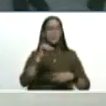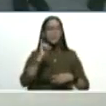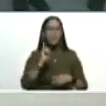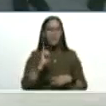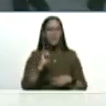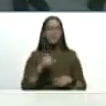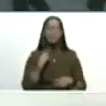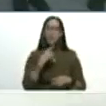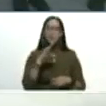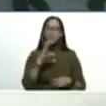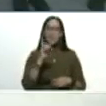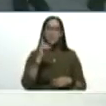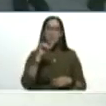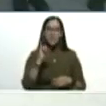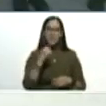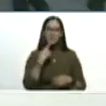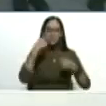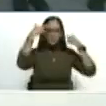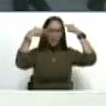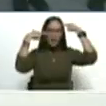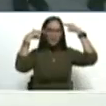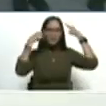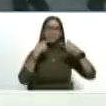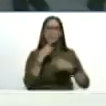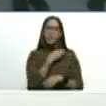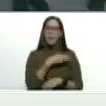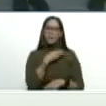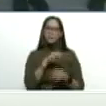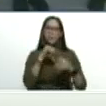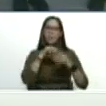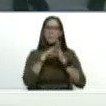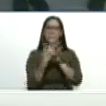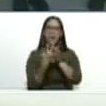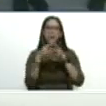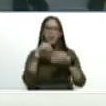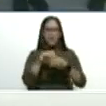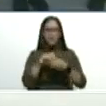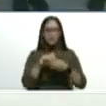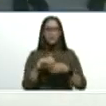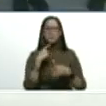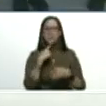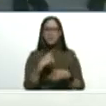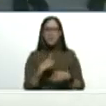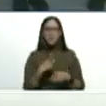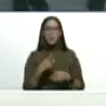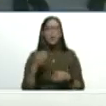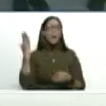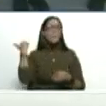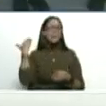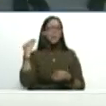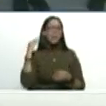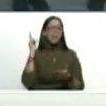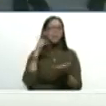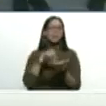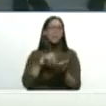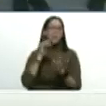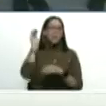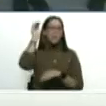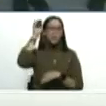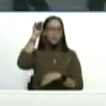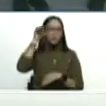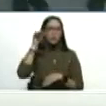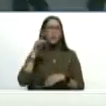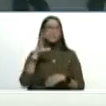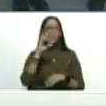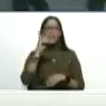cuando digo CDI, digo Chávez, digo Misión Barrio Adentro, digo pasado, presente y futuro, el